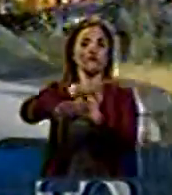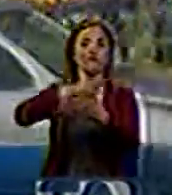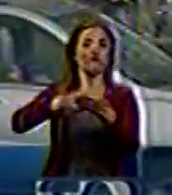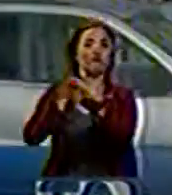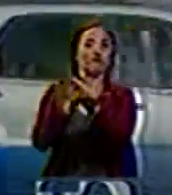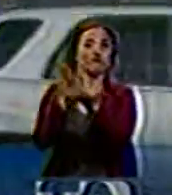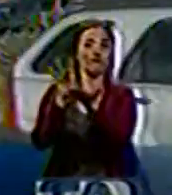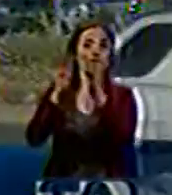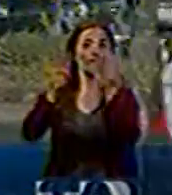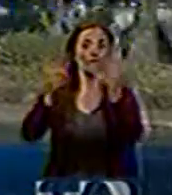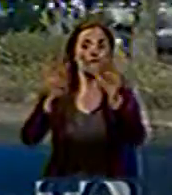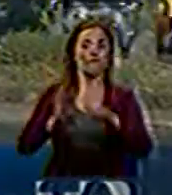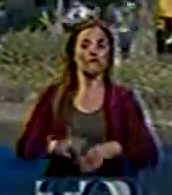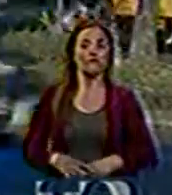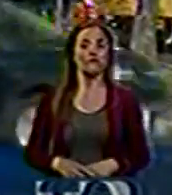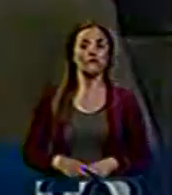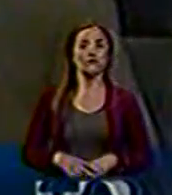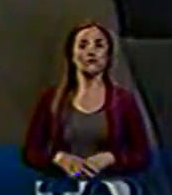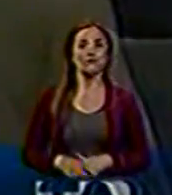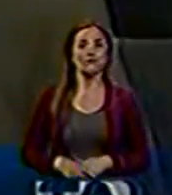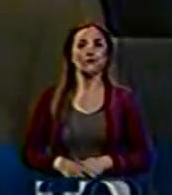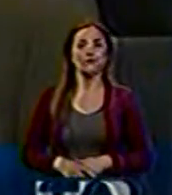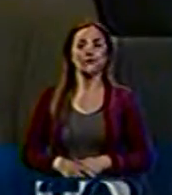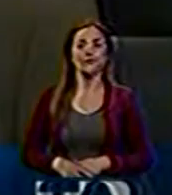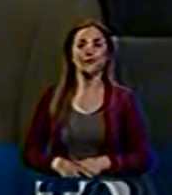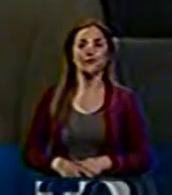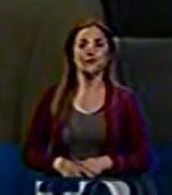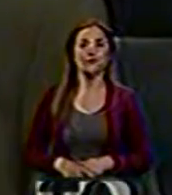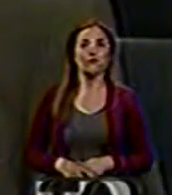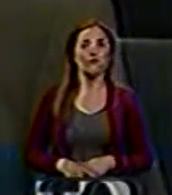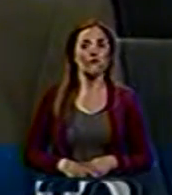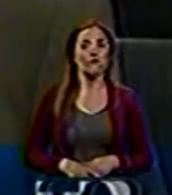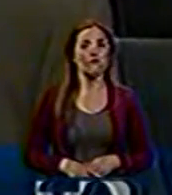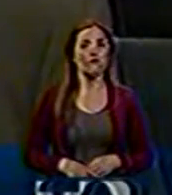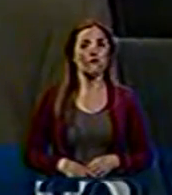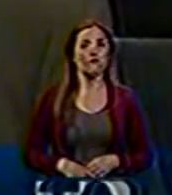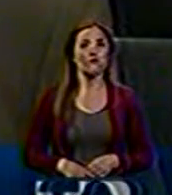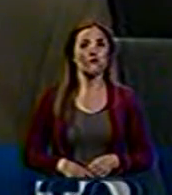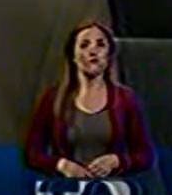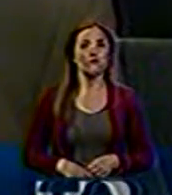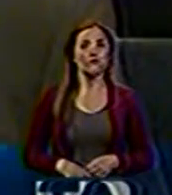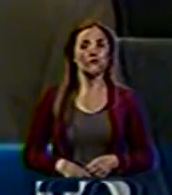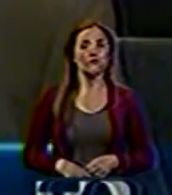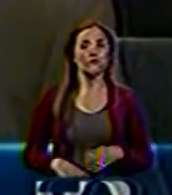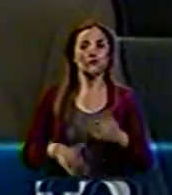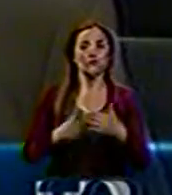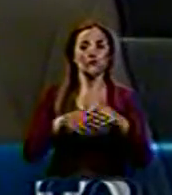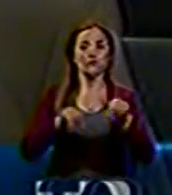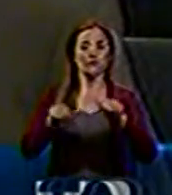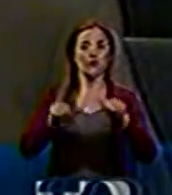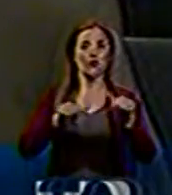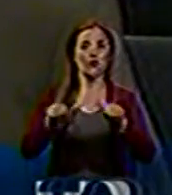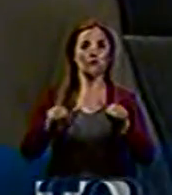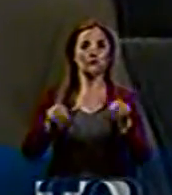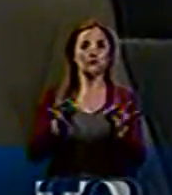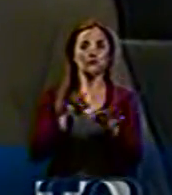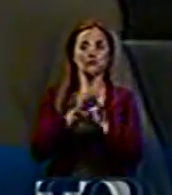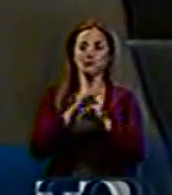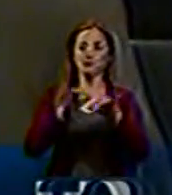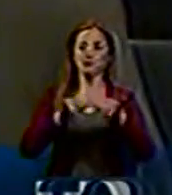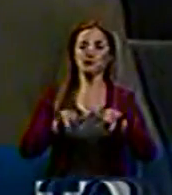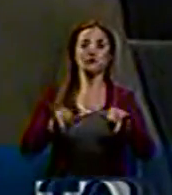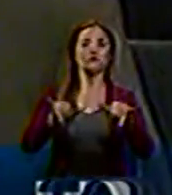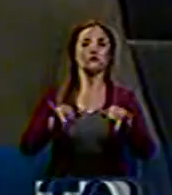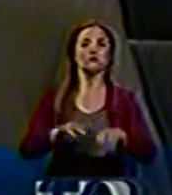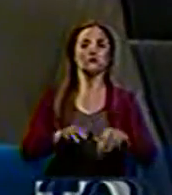los 9 jueces constitucionales. No queda en la cefalía propiamente, queda todo el aparato administrativo en funciones y